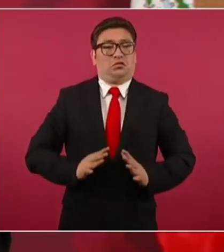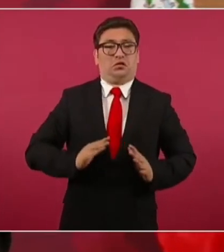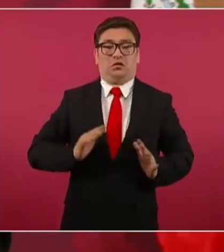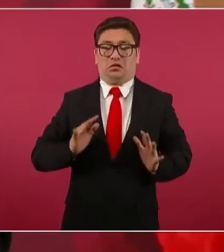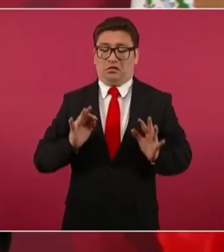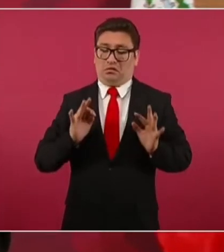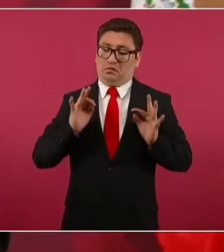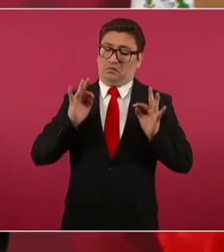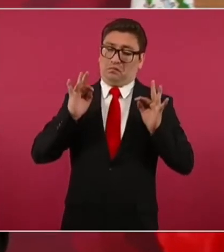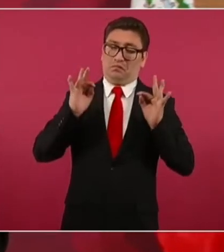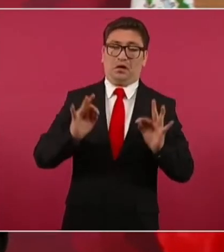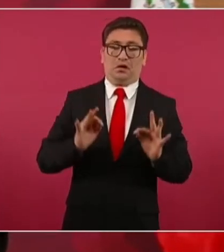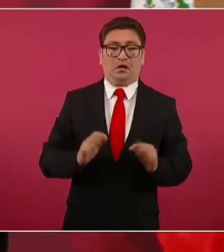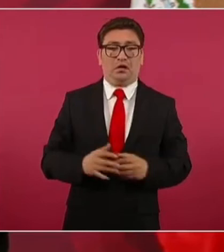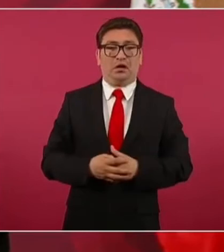impecables,